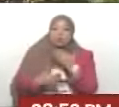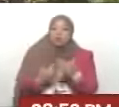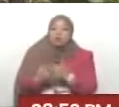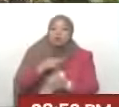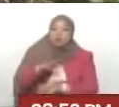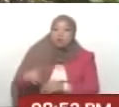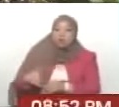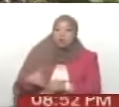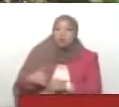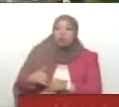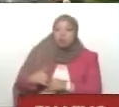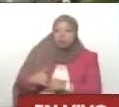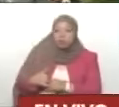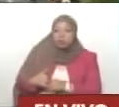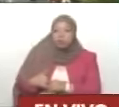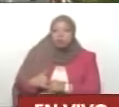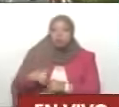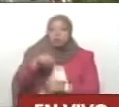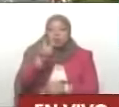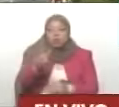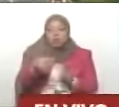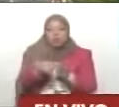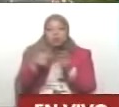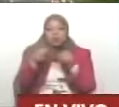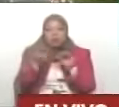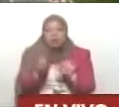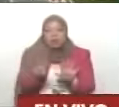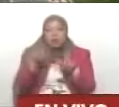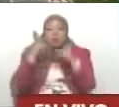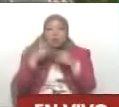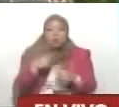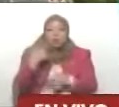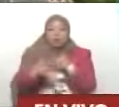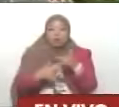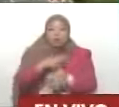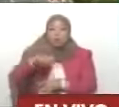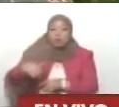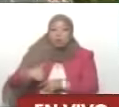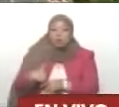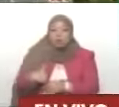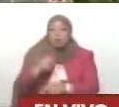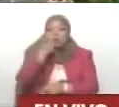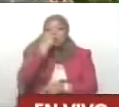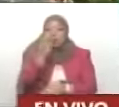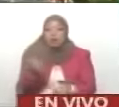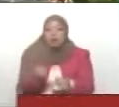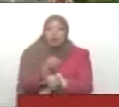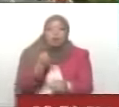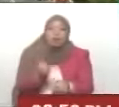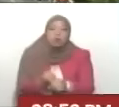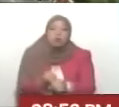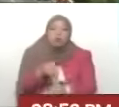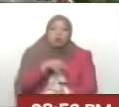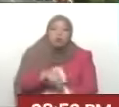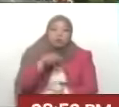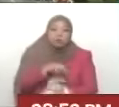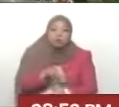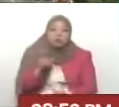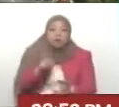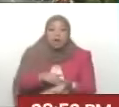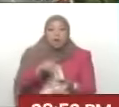acá, en el 2017, cuando usted nos hizo una visita a Santa